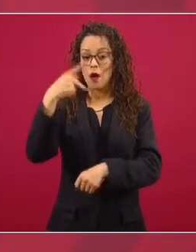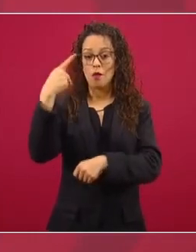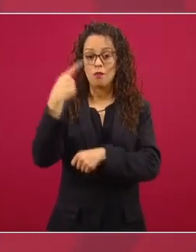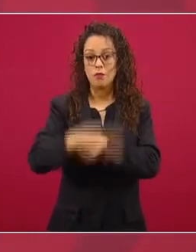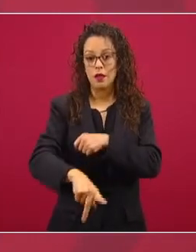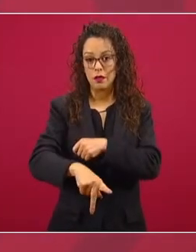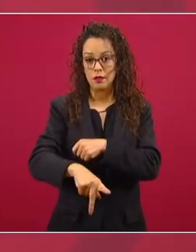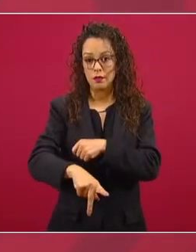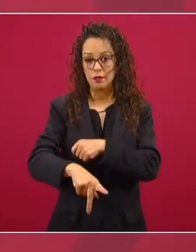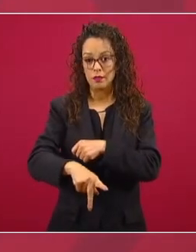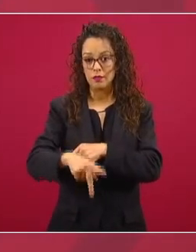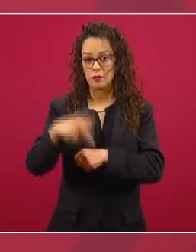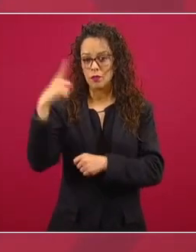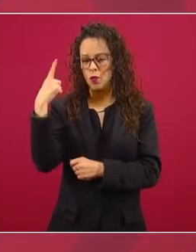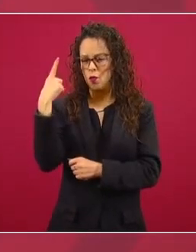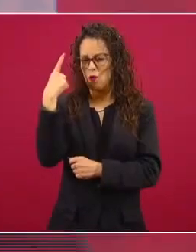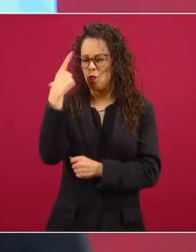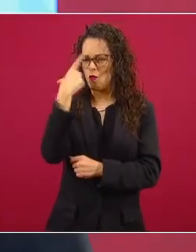terrible,